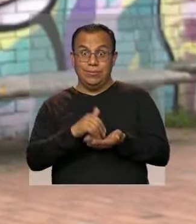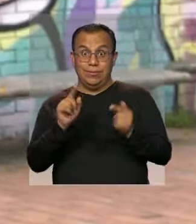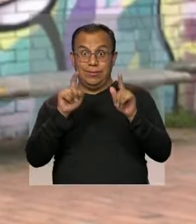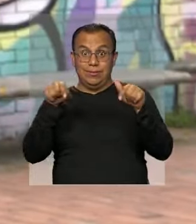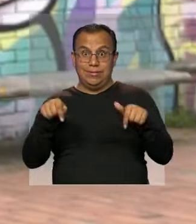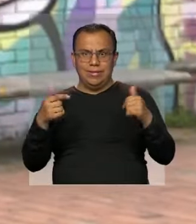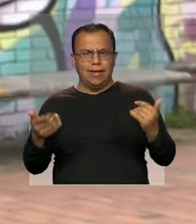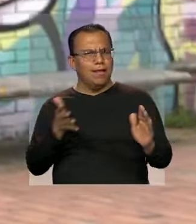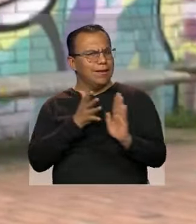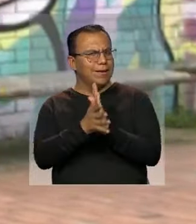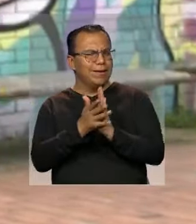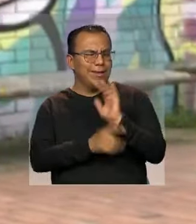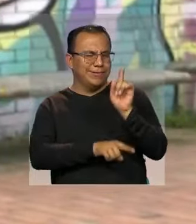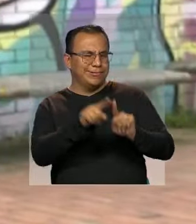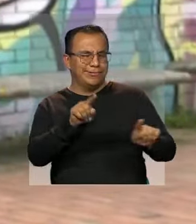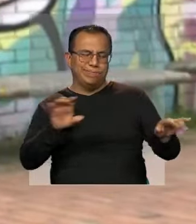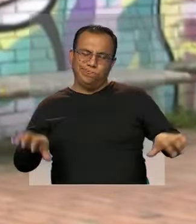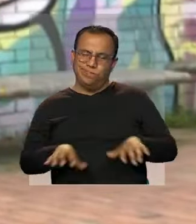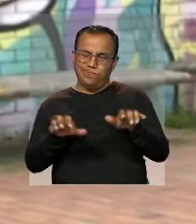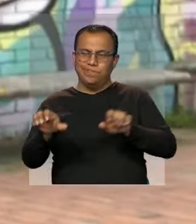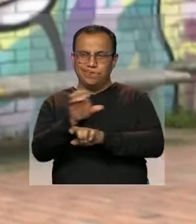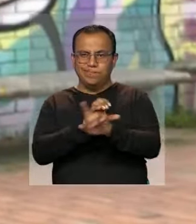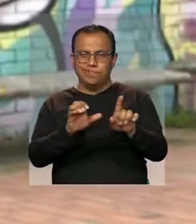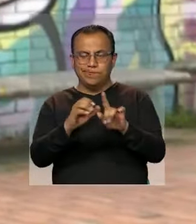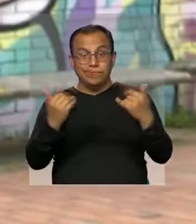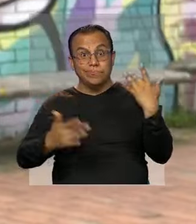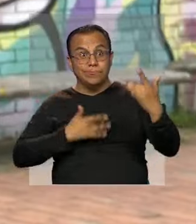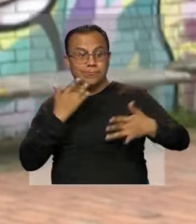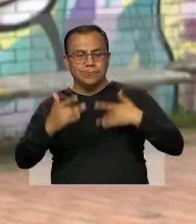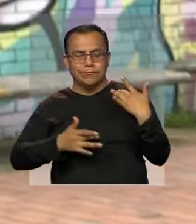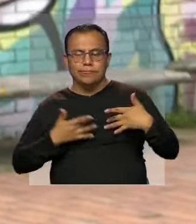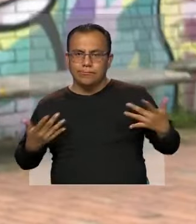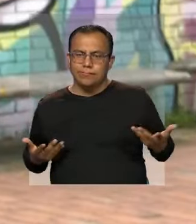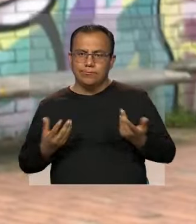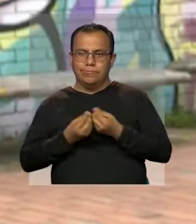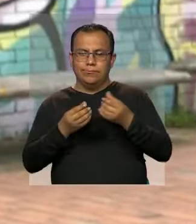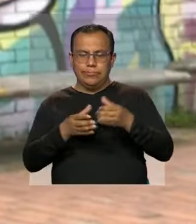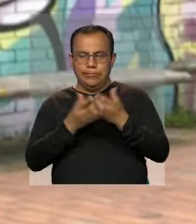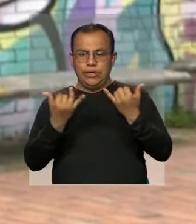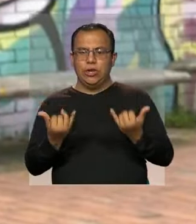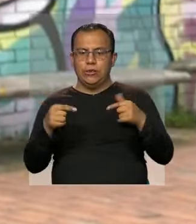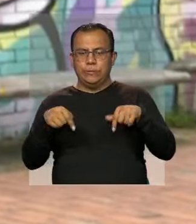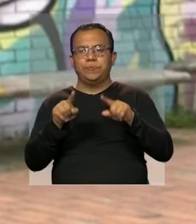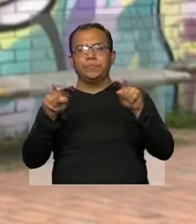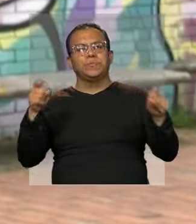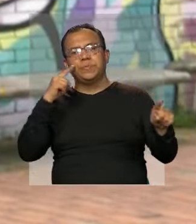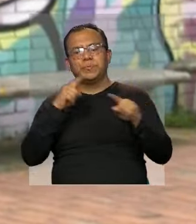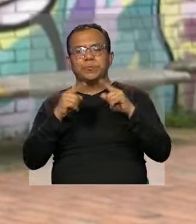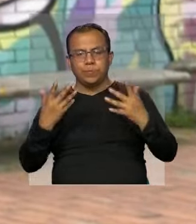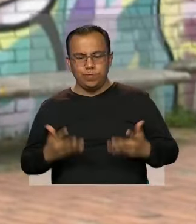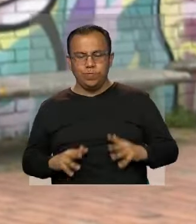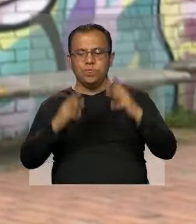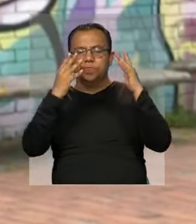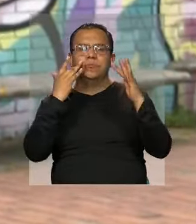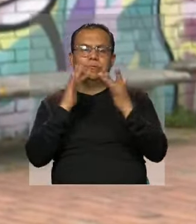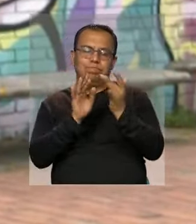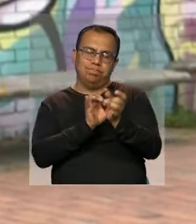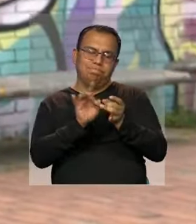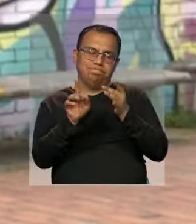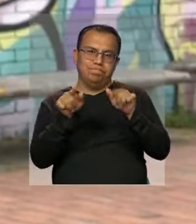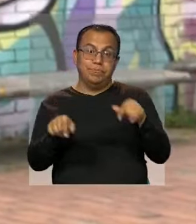y contarles algunas actividades culturales y de esparcimiento que se realizarán hoy precisamente para festejar la fecha del